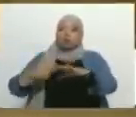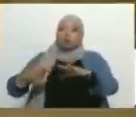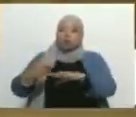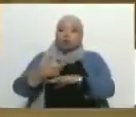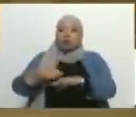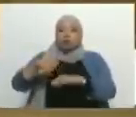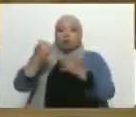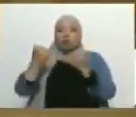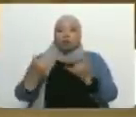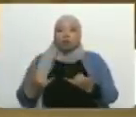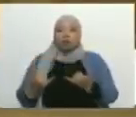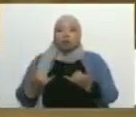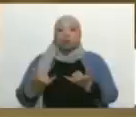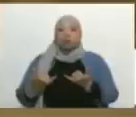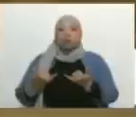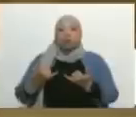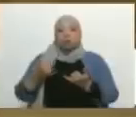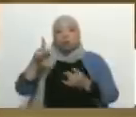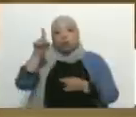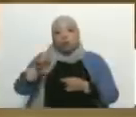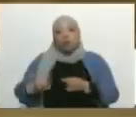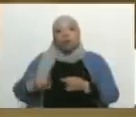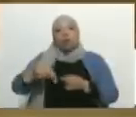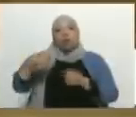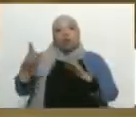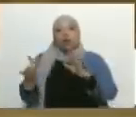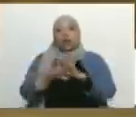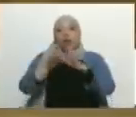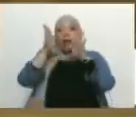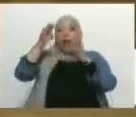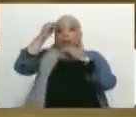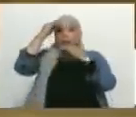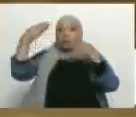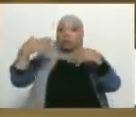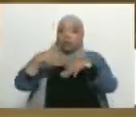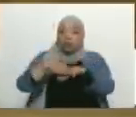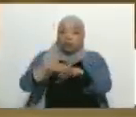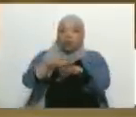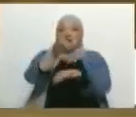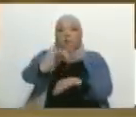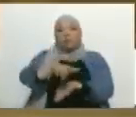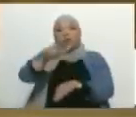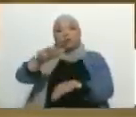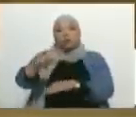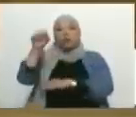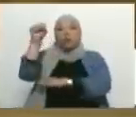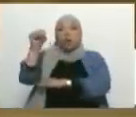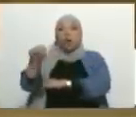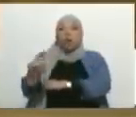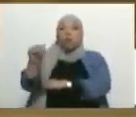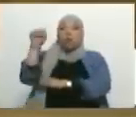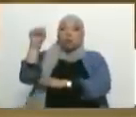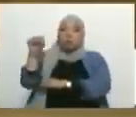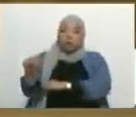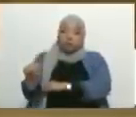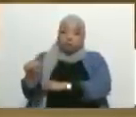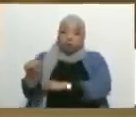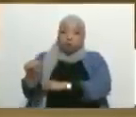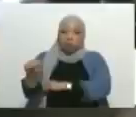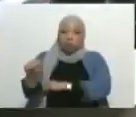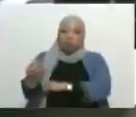sector. Considerando que la Ley para la Atención Integral a las Personas con Trastorno del Espectro